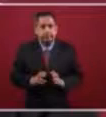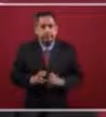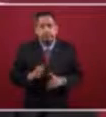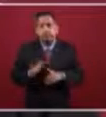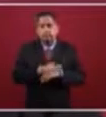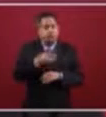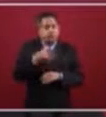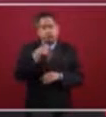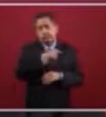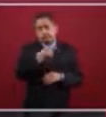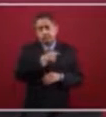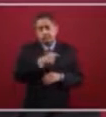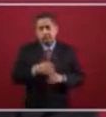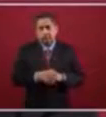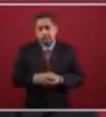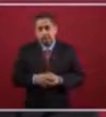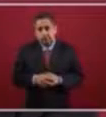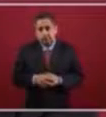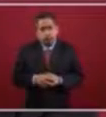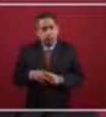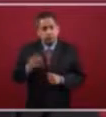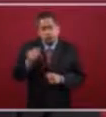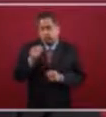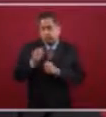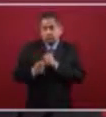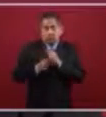porque fue mucho lo que tardó